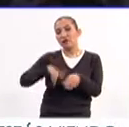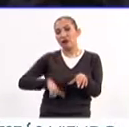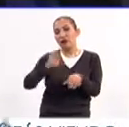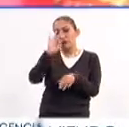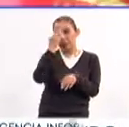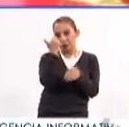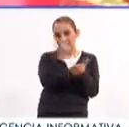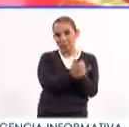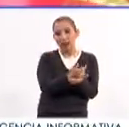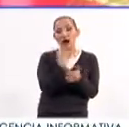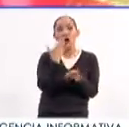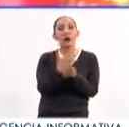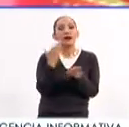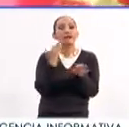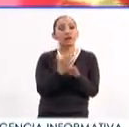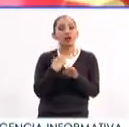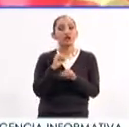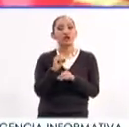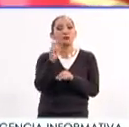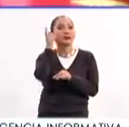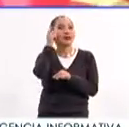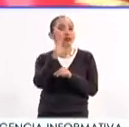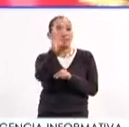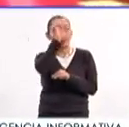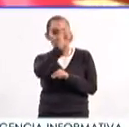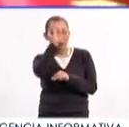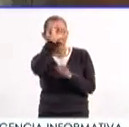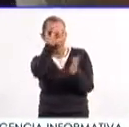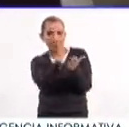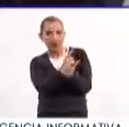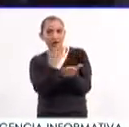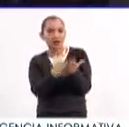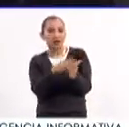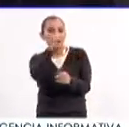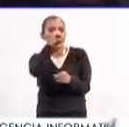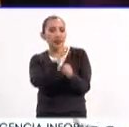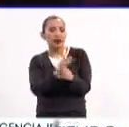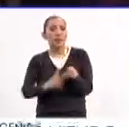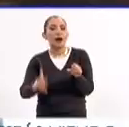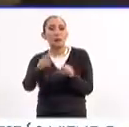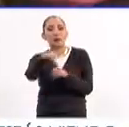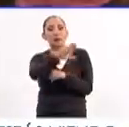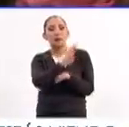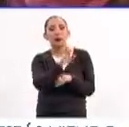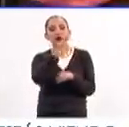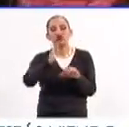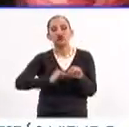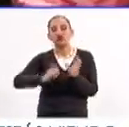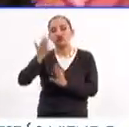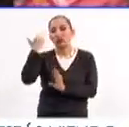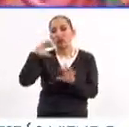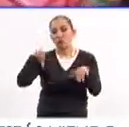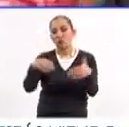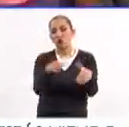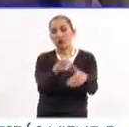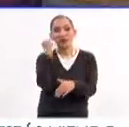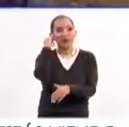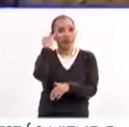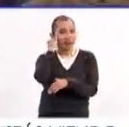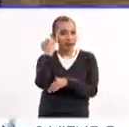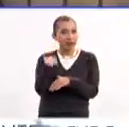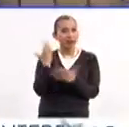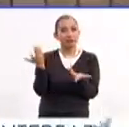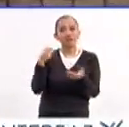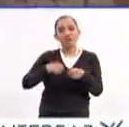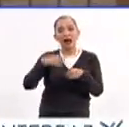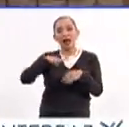federal. Actualmente es la subdirectora de asesoría legal de la Secretaría de Pueblos y Barrios Originarios y Comunidades Indígenas